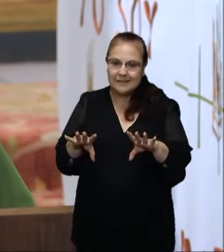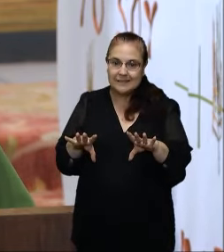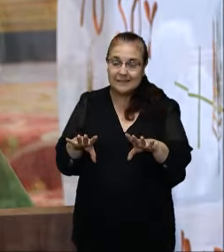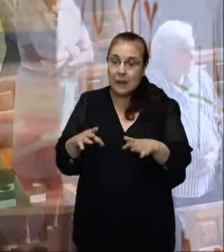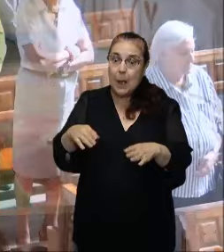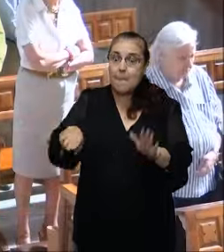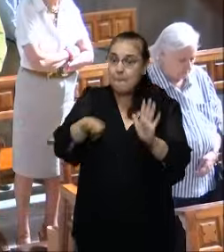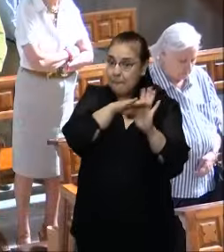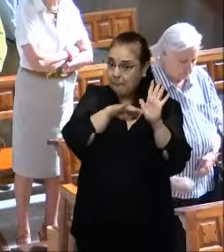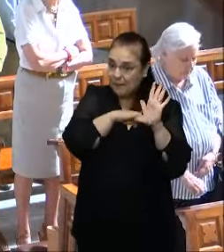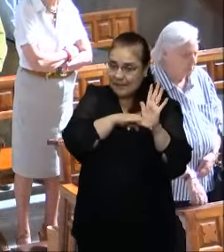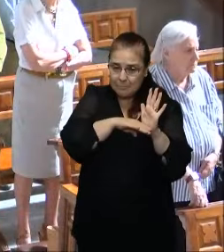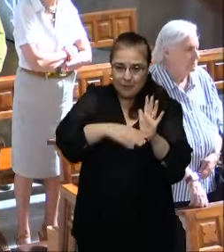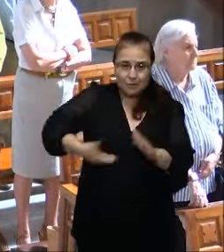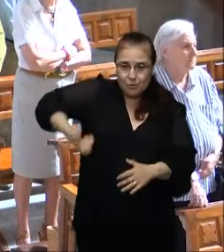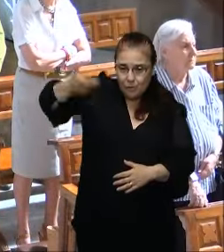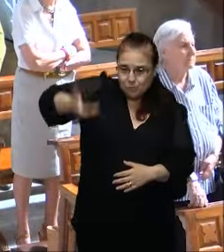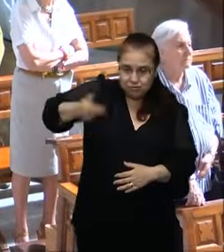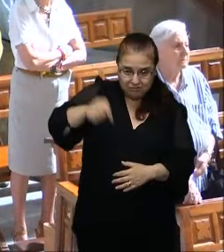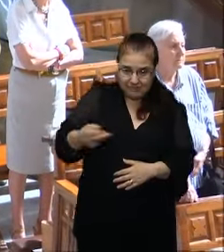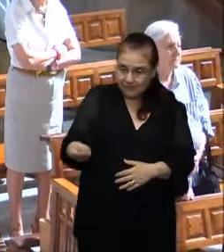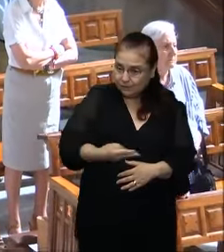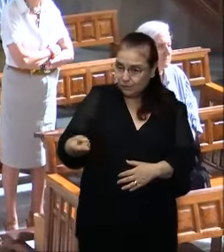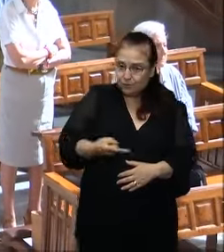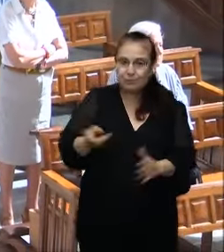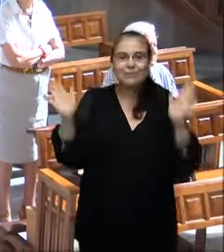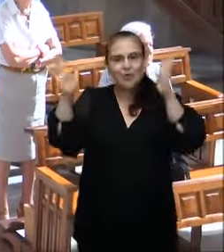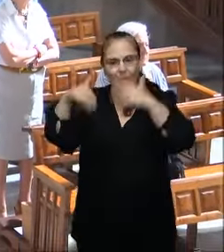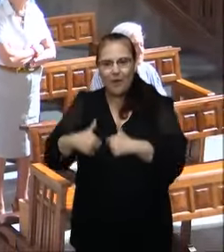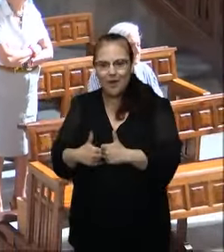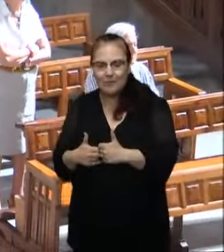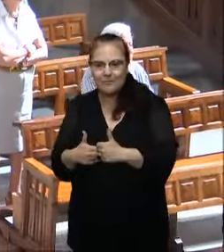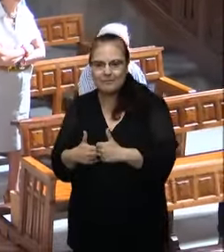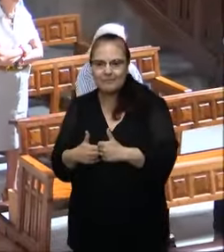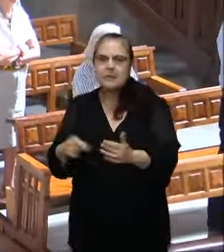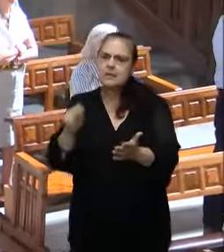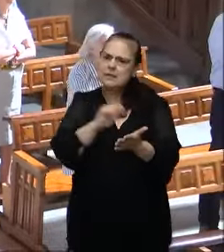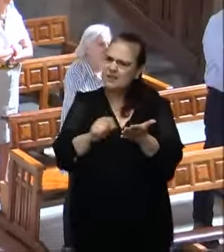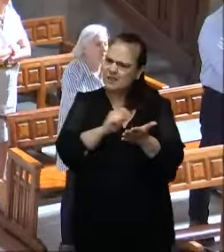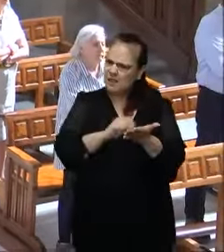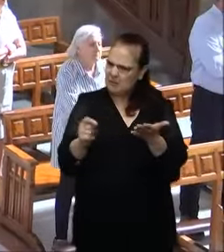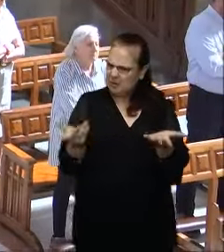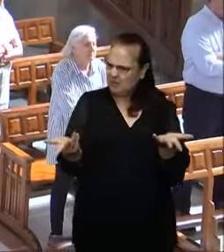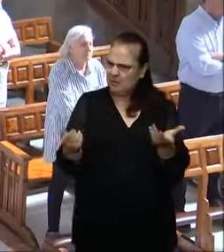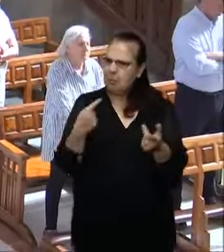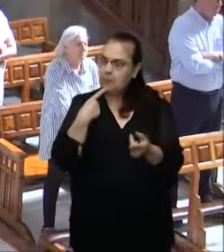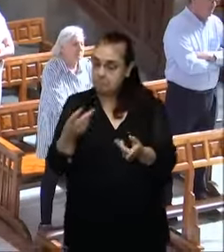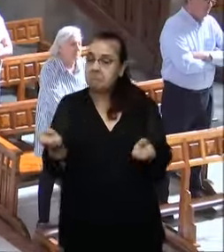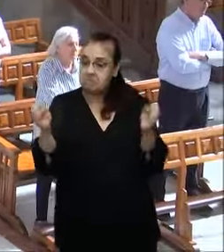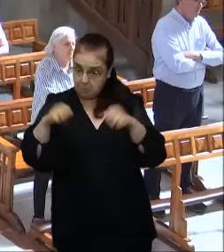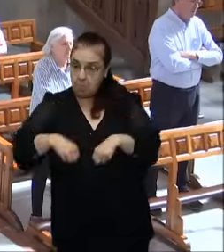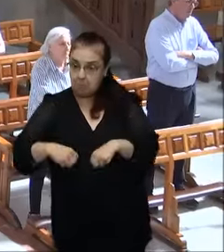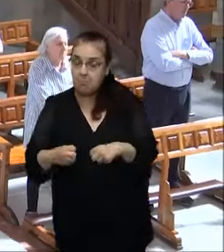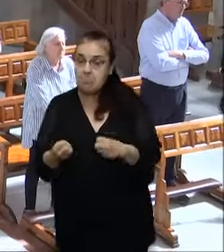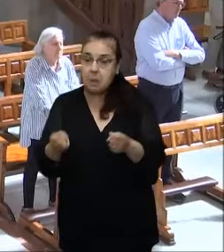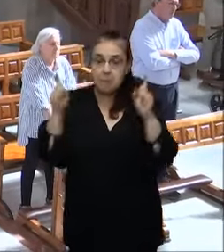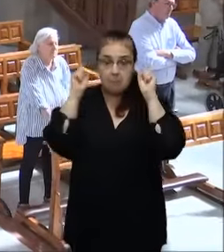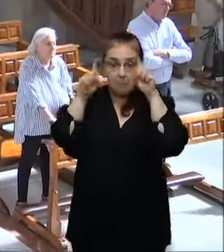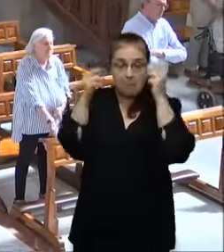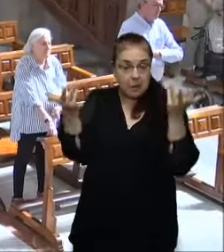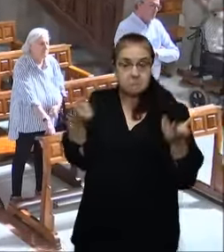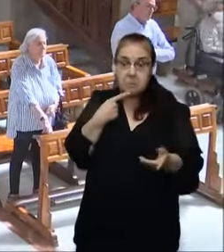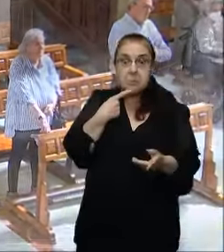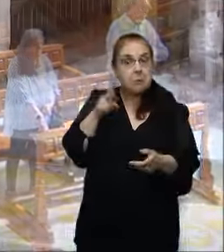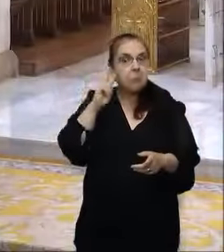hay mandamiento mayor que estos. El escriba replicó, muy bien maestro, sin duda tienes razón